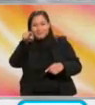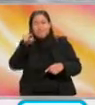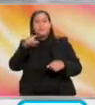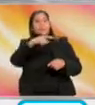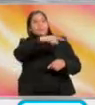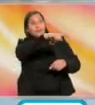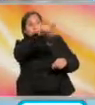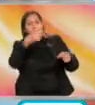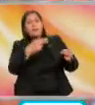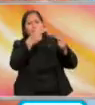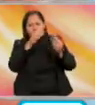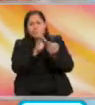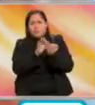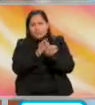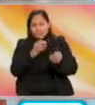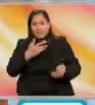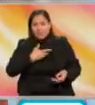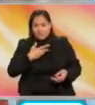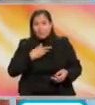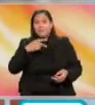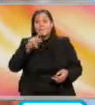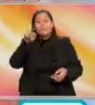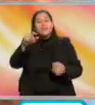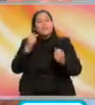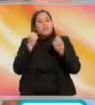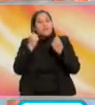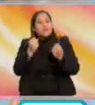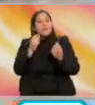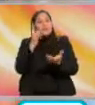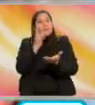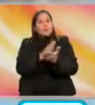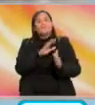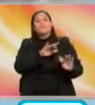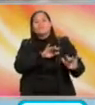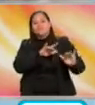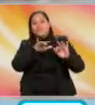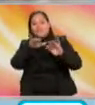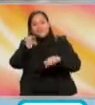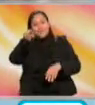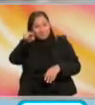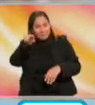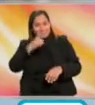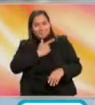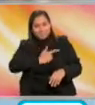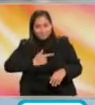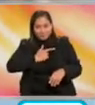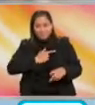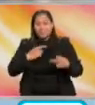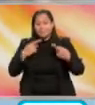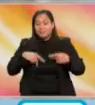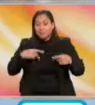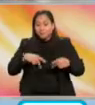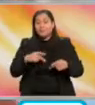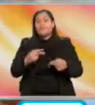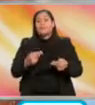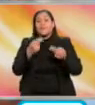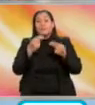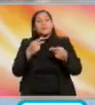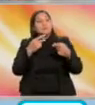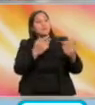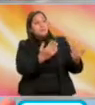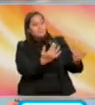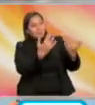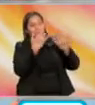competencia es muy fuerte y él tiene la fortaleza de una cadena de clientes fuerte y